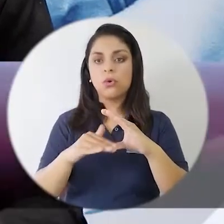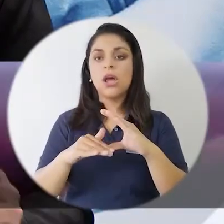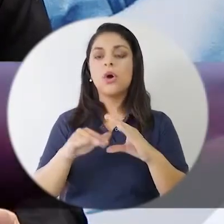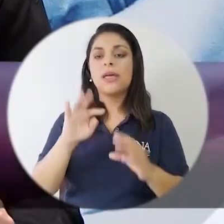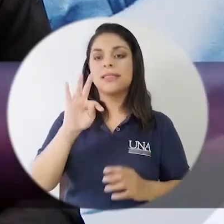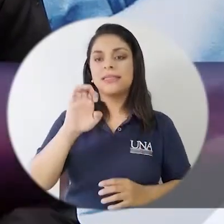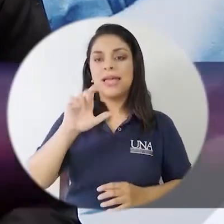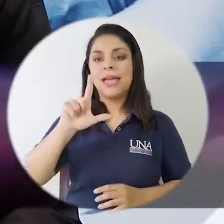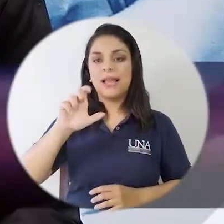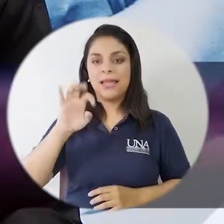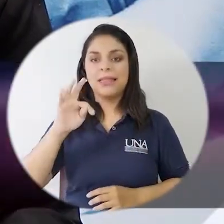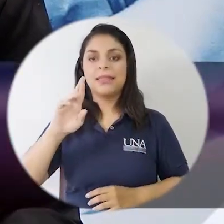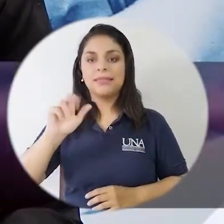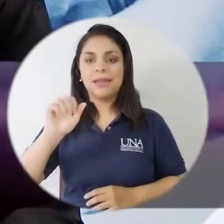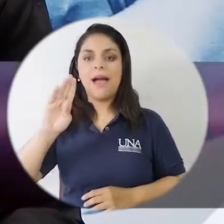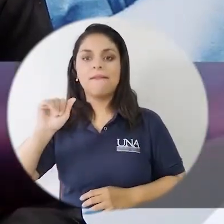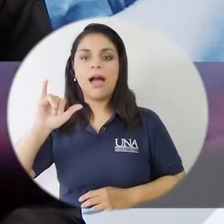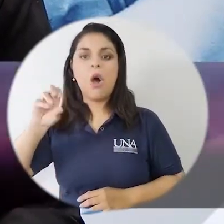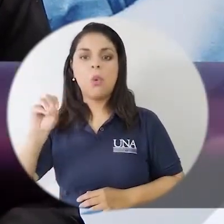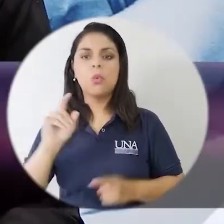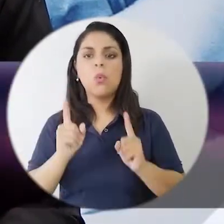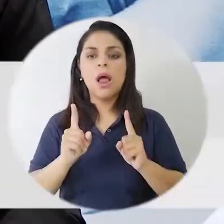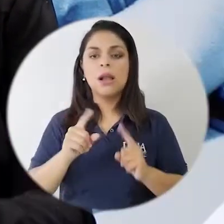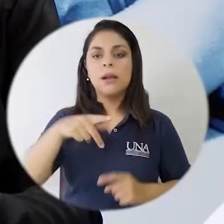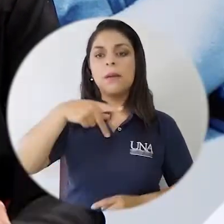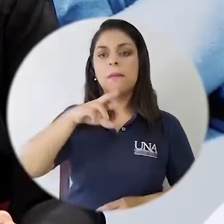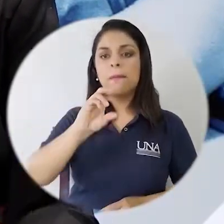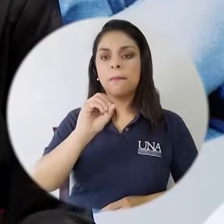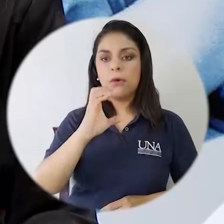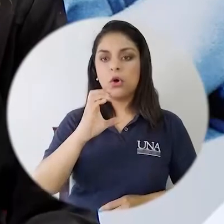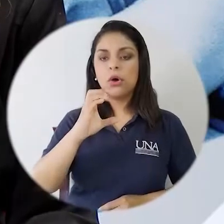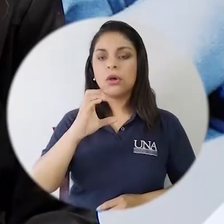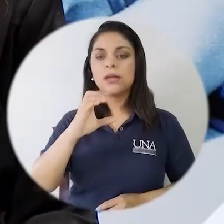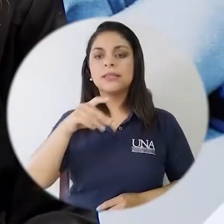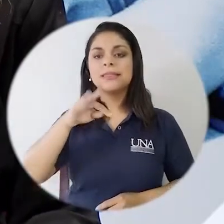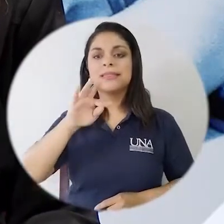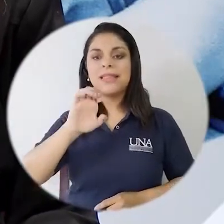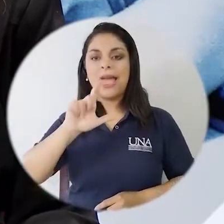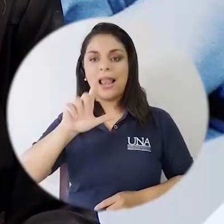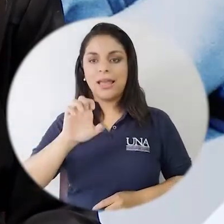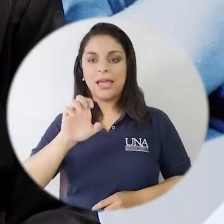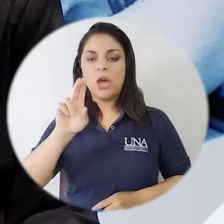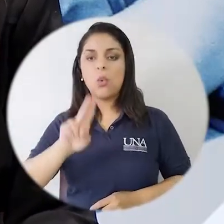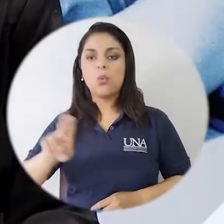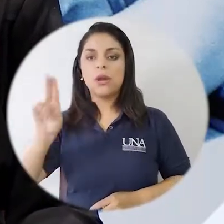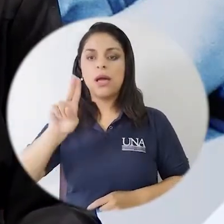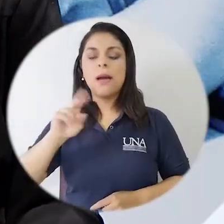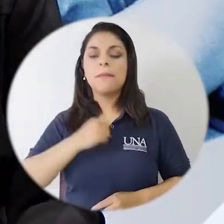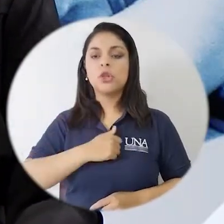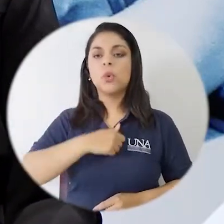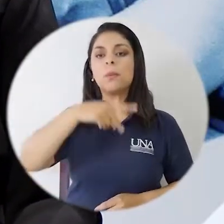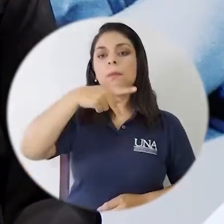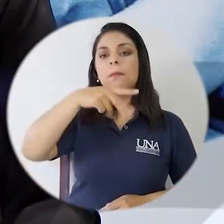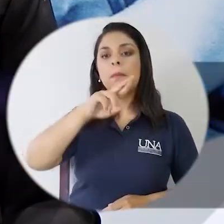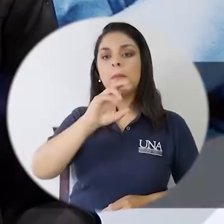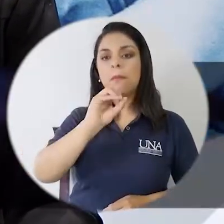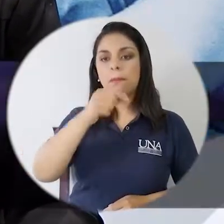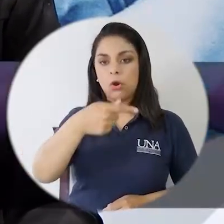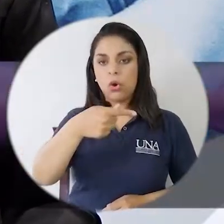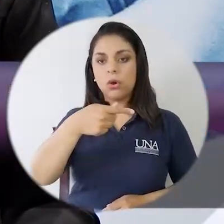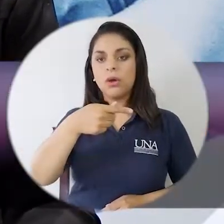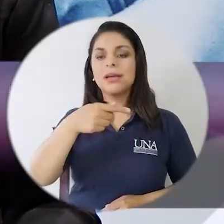sea al correo de la Comisión de Trabajo, y con mucho gusto. ¿Cuál es? Que es proctele1, o sea, como programa, ¿verdad?